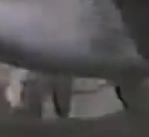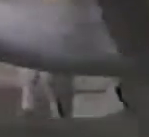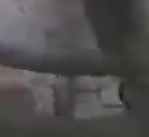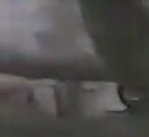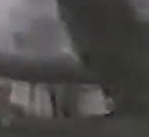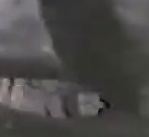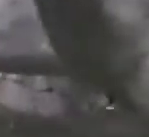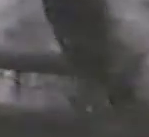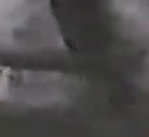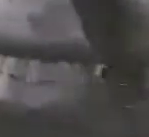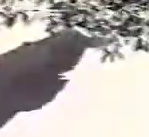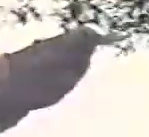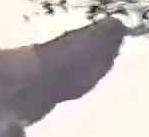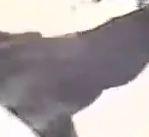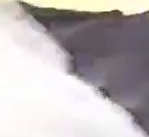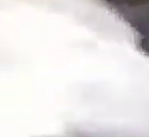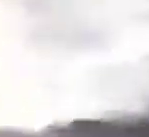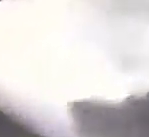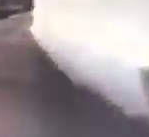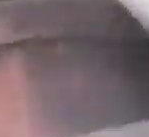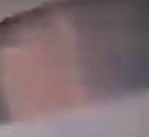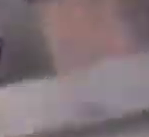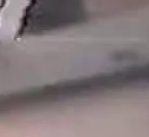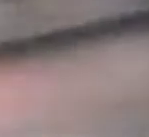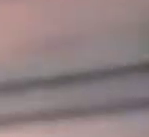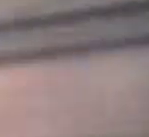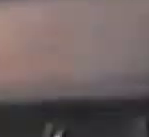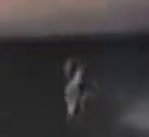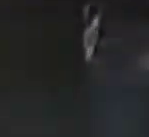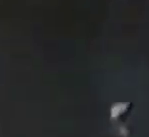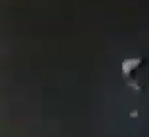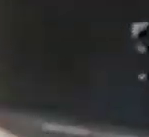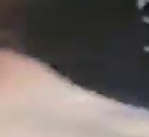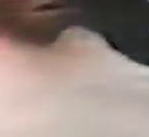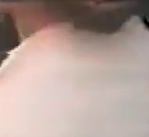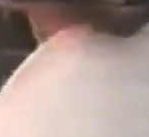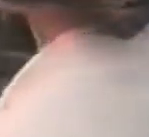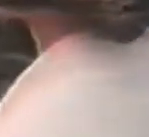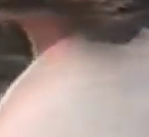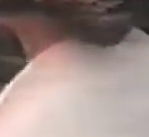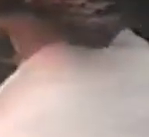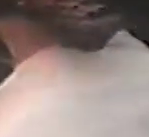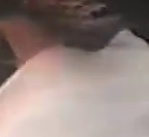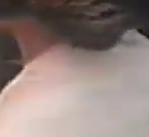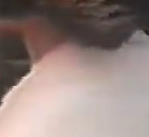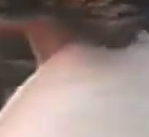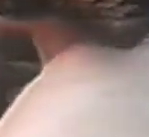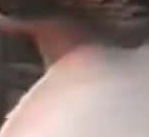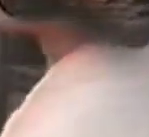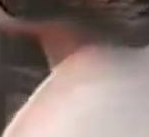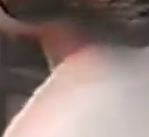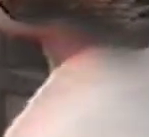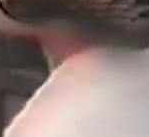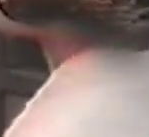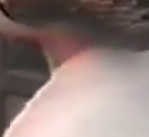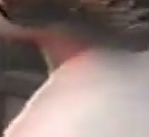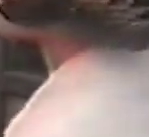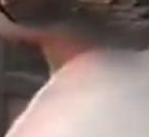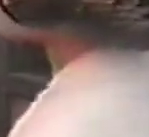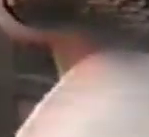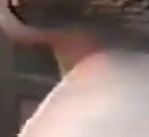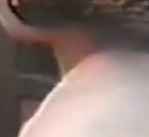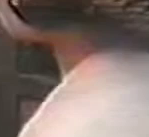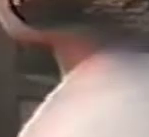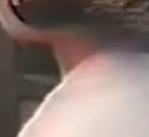Fernández, qué gusto. gusto de saludarlo. Soy José Manuel